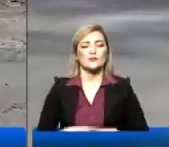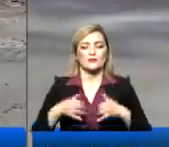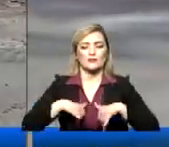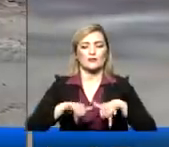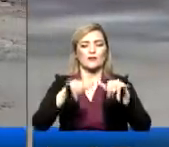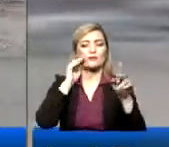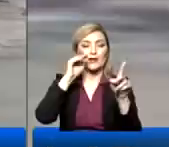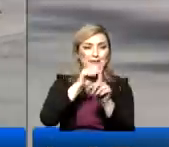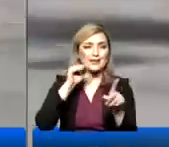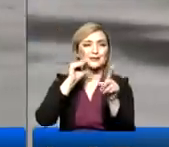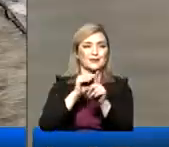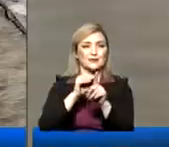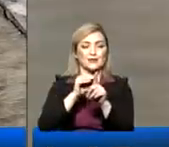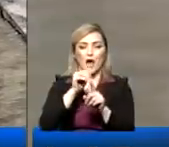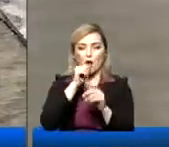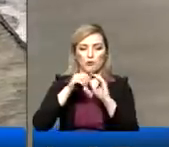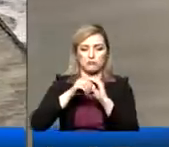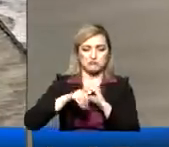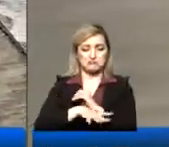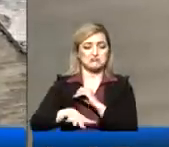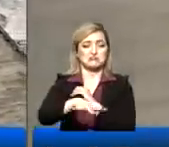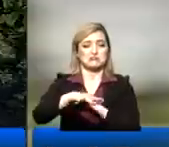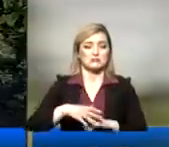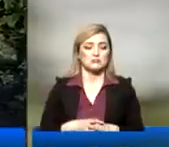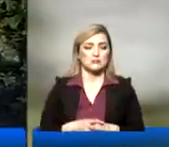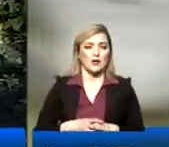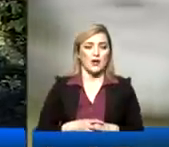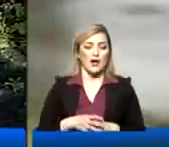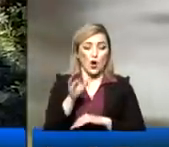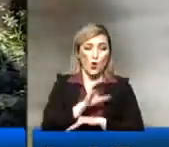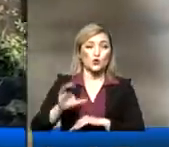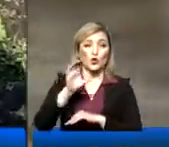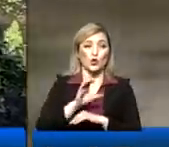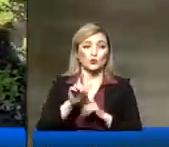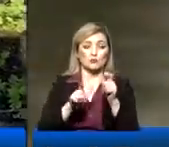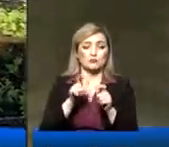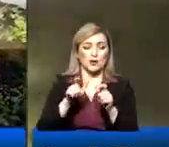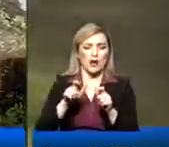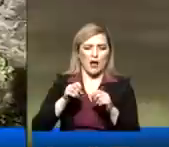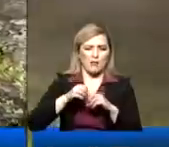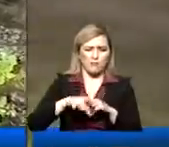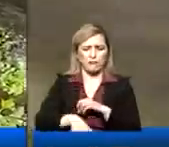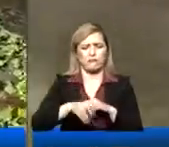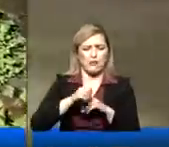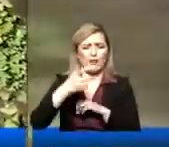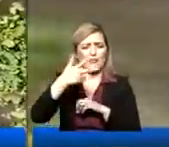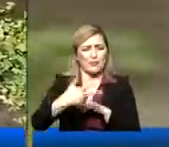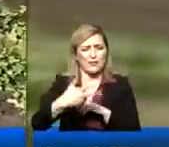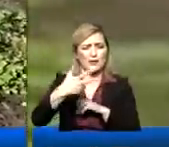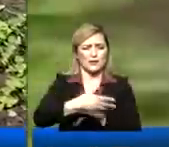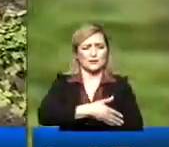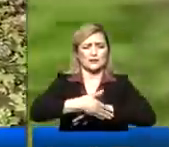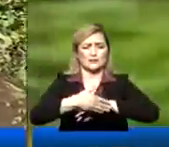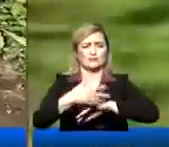Continúan llegando los mensajes de fugas de agua en la capital. Esta vez, los moradores de Conocoto denuncian 3 fugas simultáneas en la calle Pérez Payares y